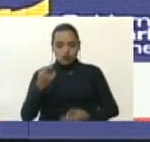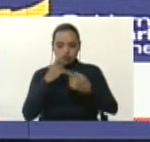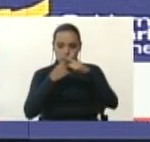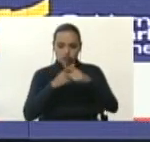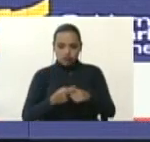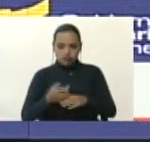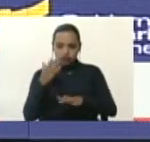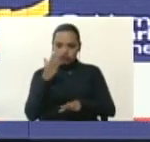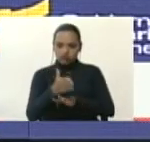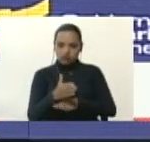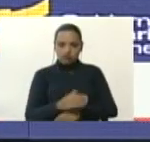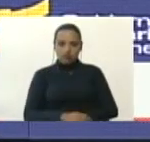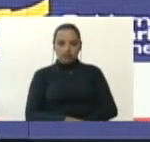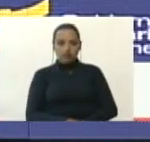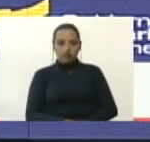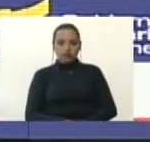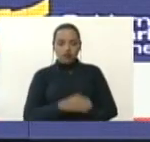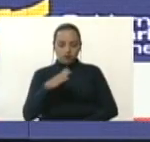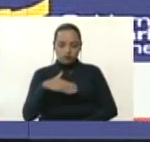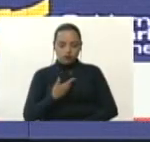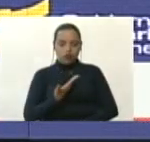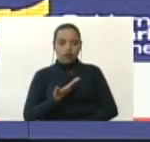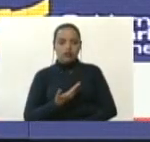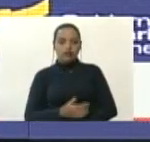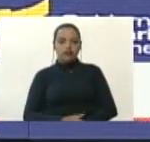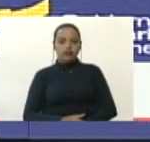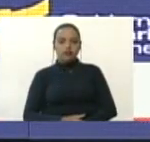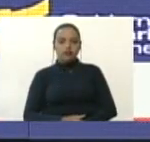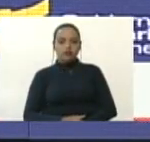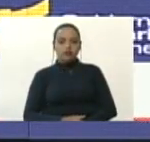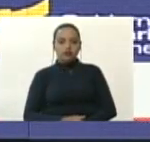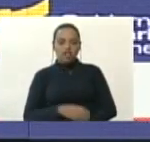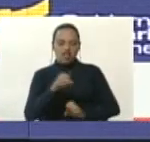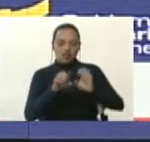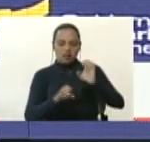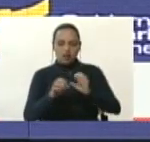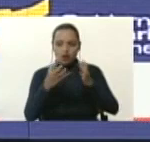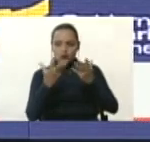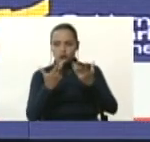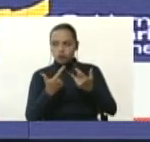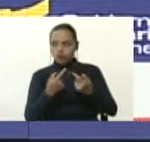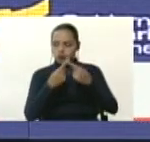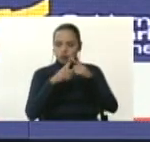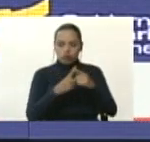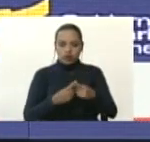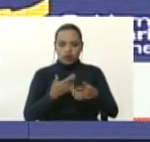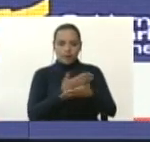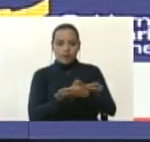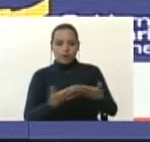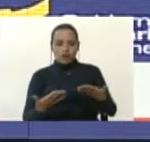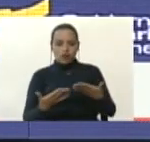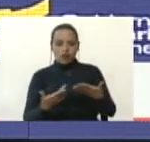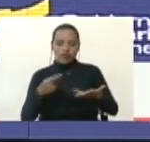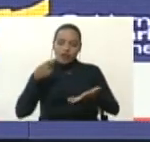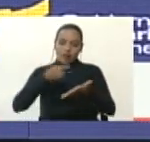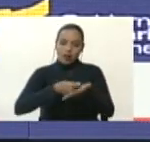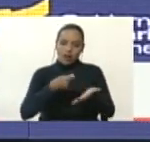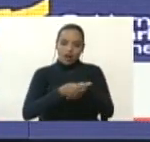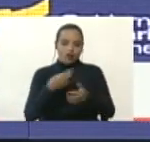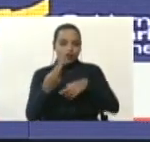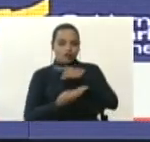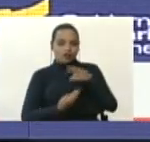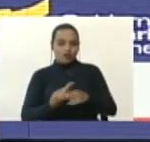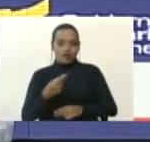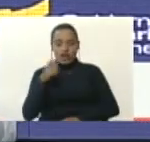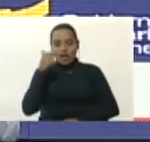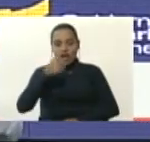directa, usted podrá valorar los miles de millones de dólares que ha invertido la revolución desde el 2003